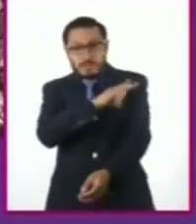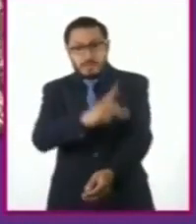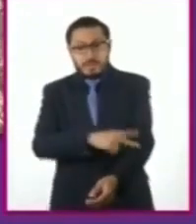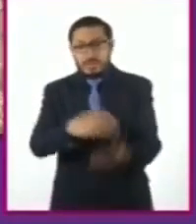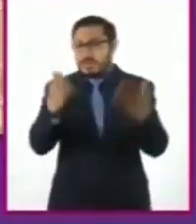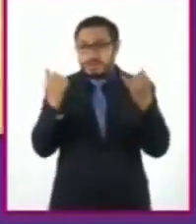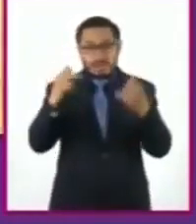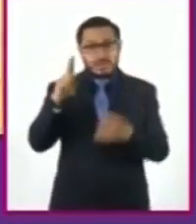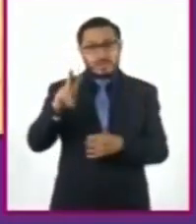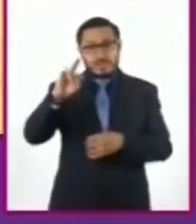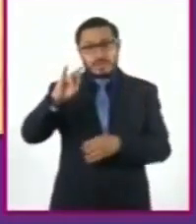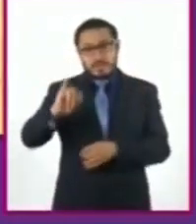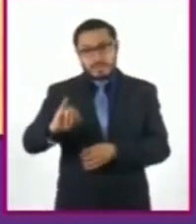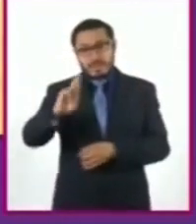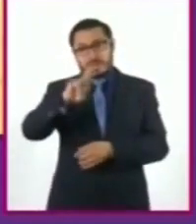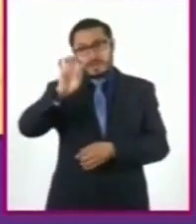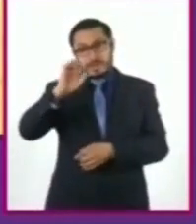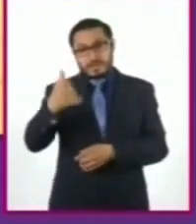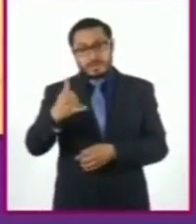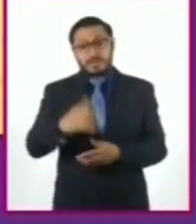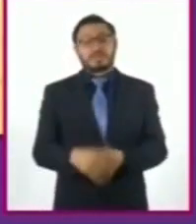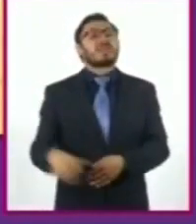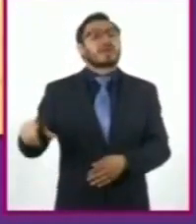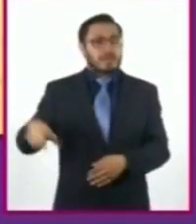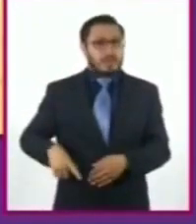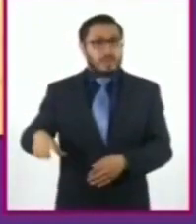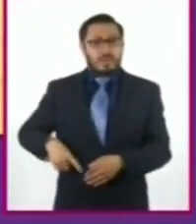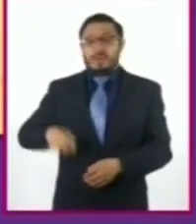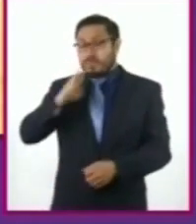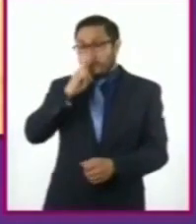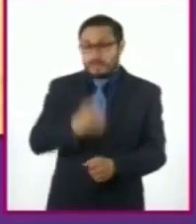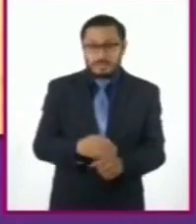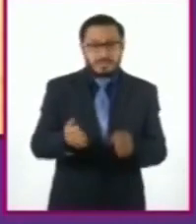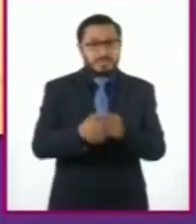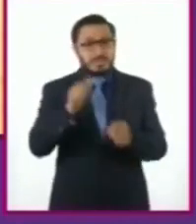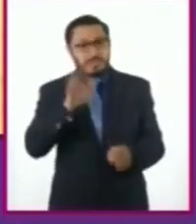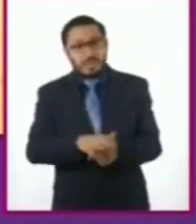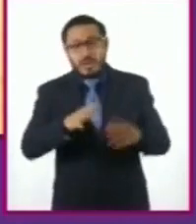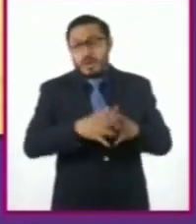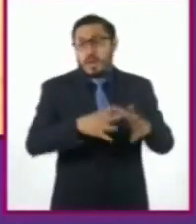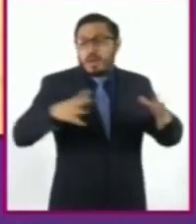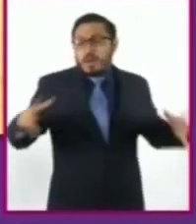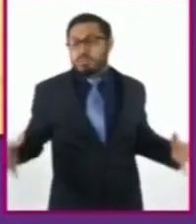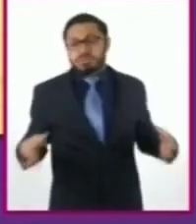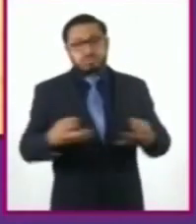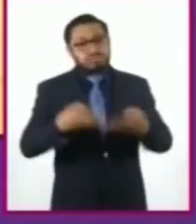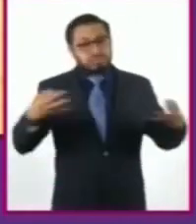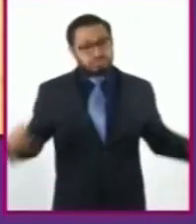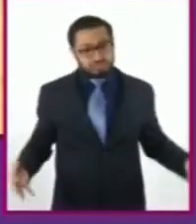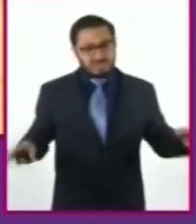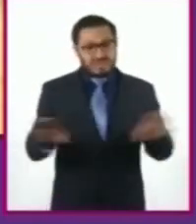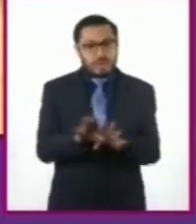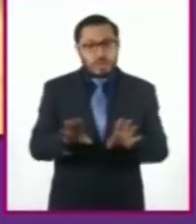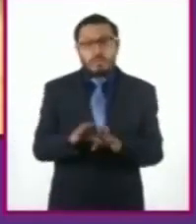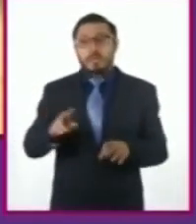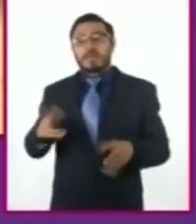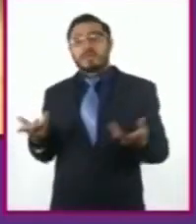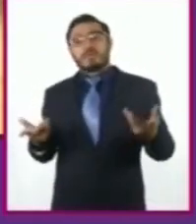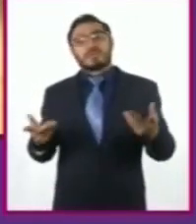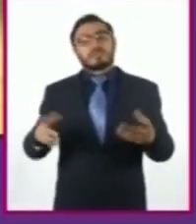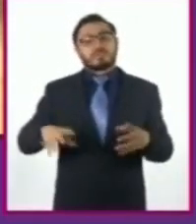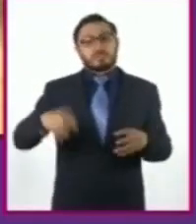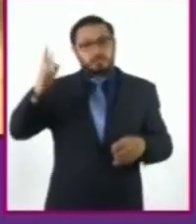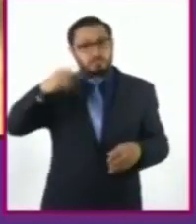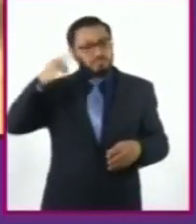virrey. El gobernador se encargaba de administrar grandes extensiones territoriales como las provincias y reinos. Cuidaba